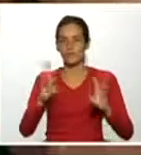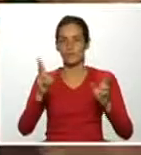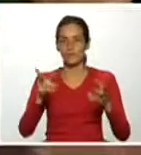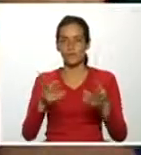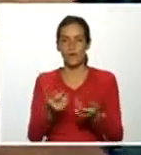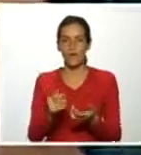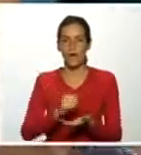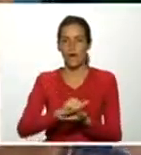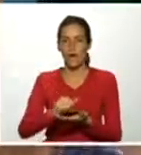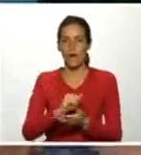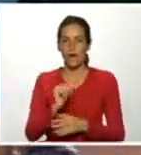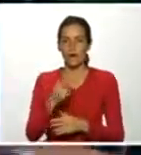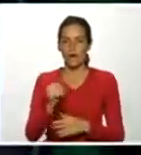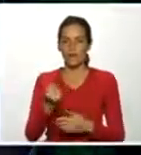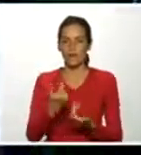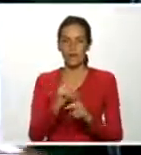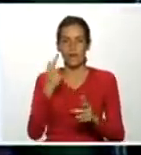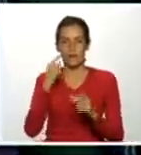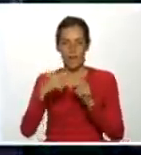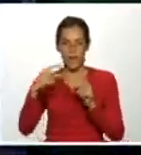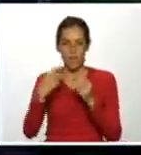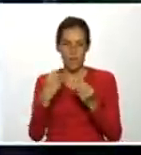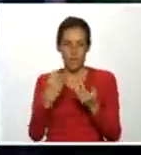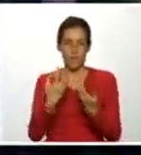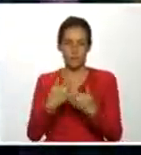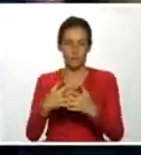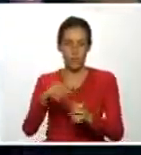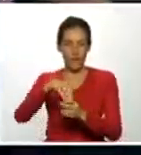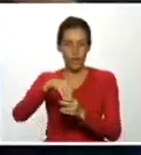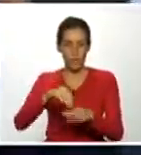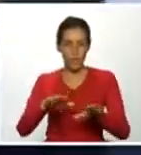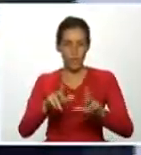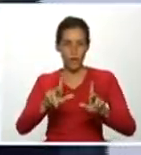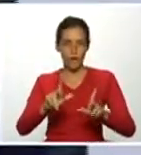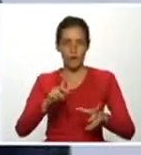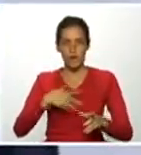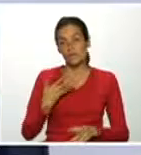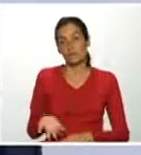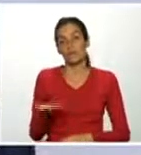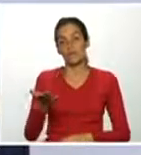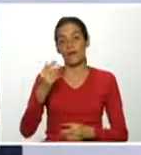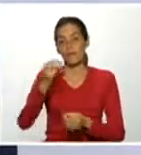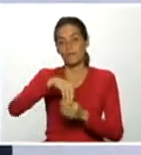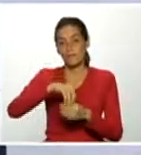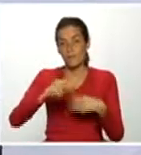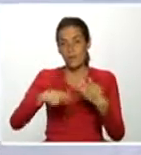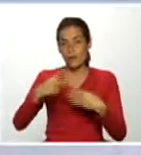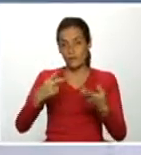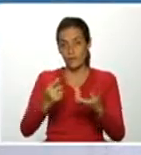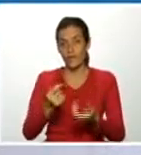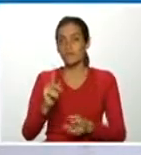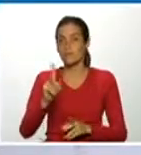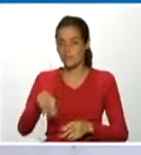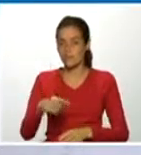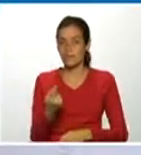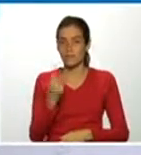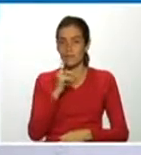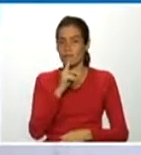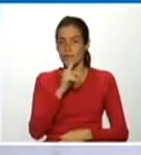de hardware libre. Esto es una pequeña máquina de cómputo que puede tener una gran versatilidad de aplicaciones y también casualmente se